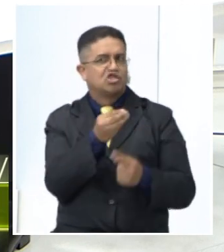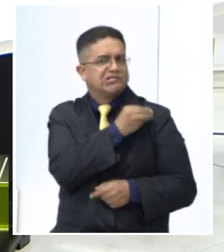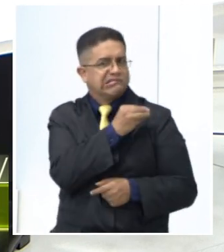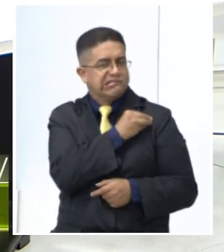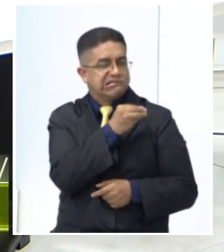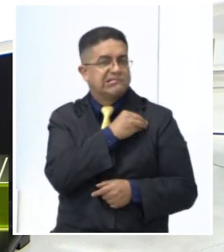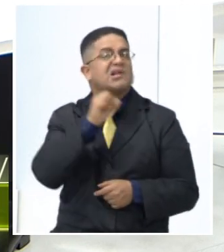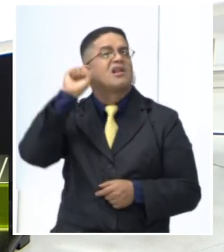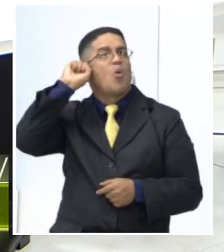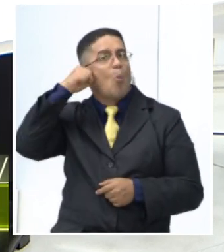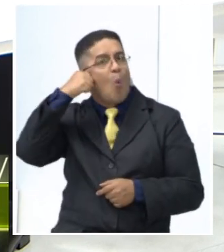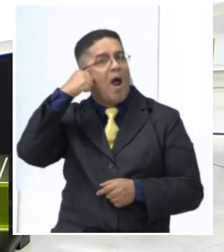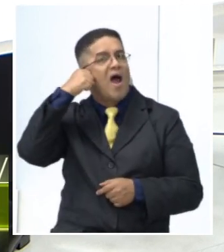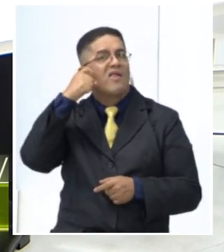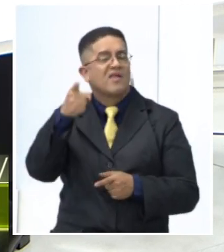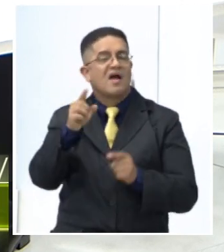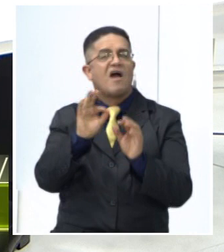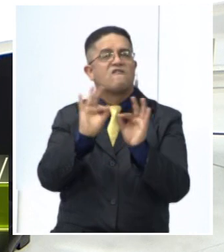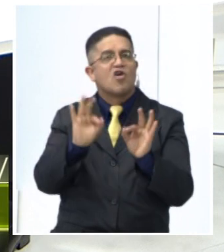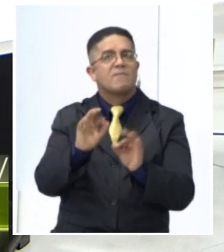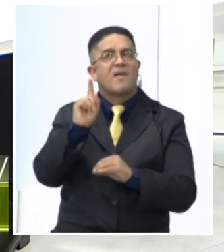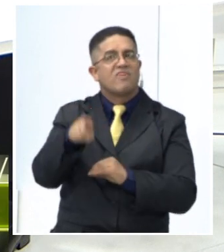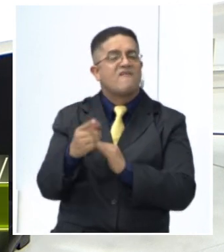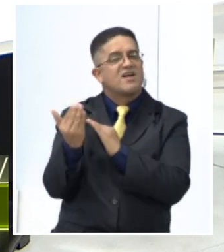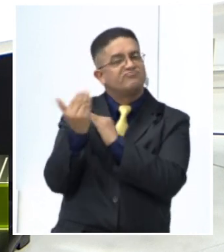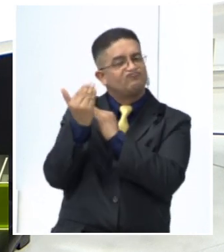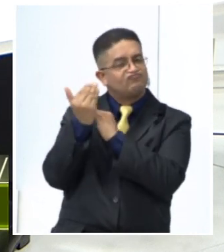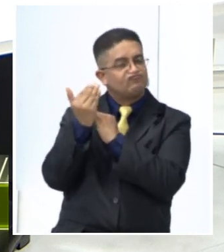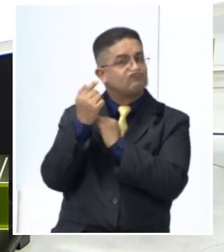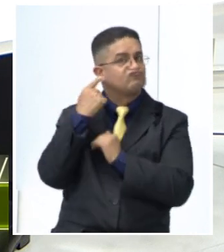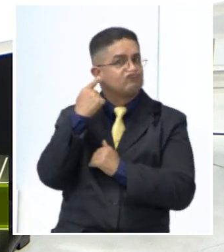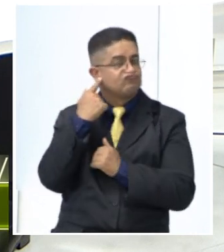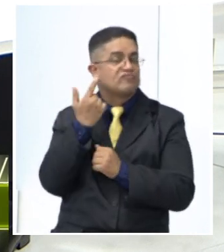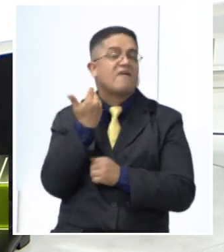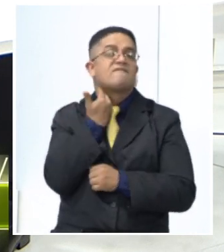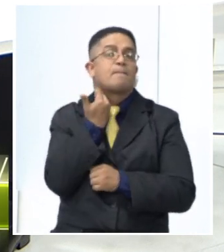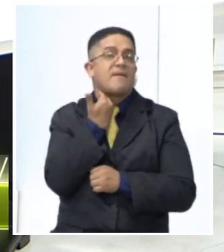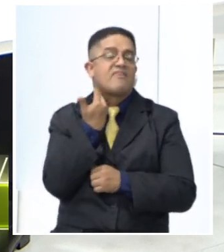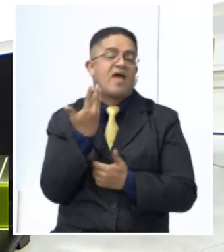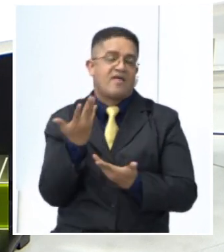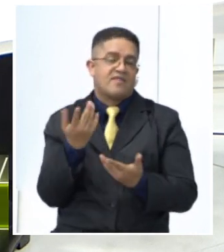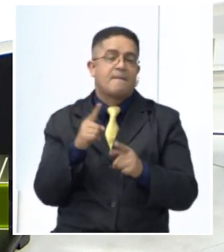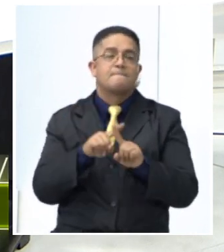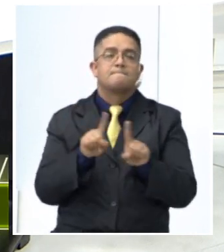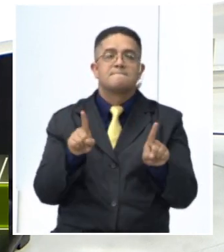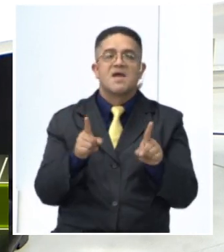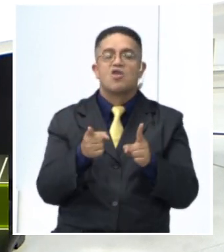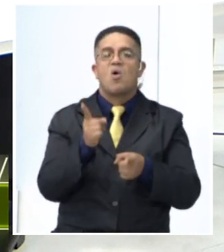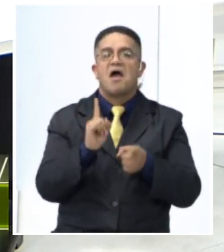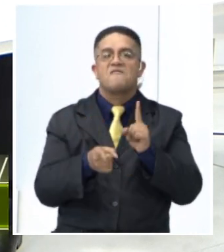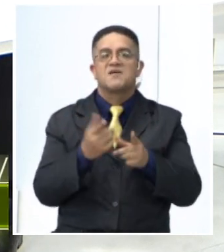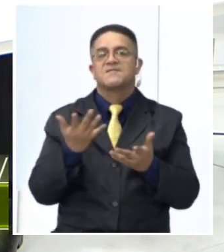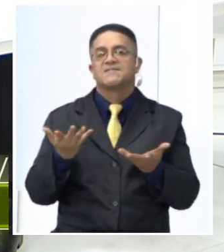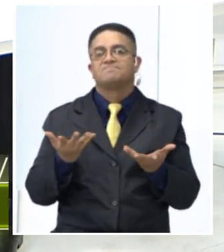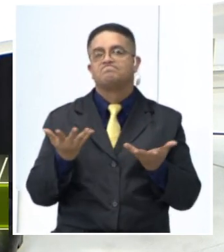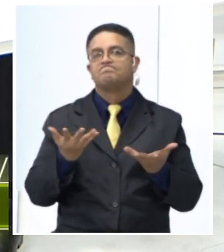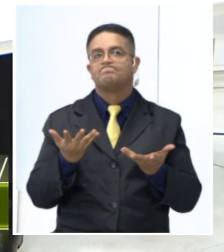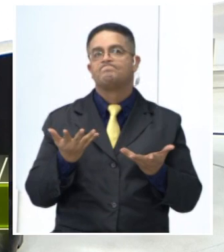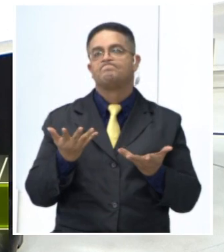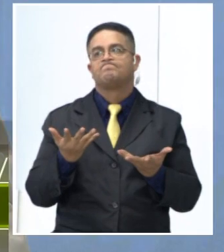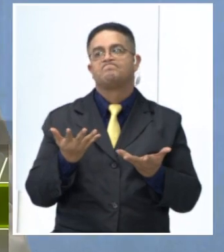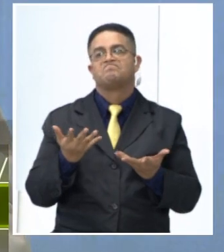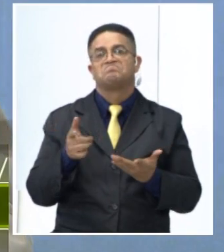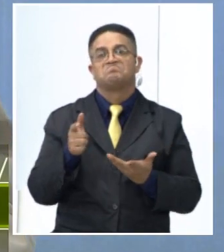¿no? La manera que debemos nosotros prevenir estas enfermedades. Sin embargo, en algunos momentos parece que